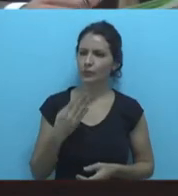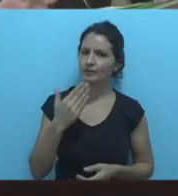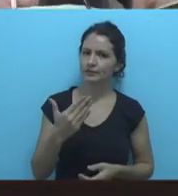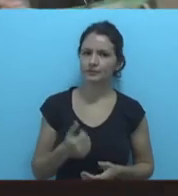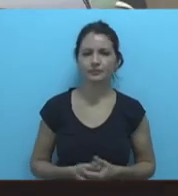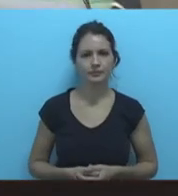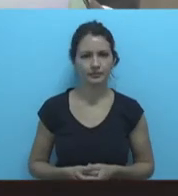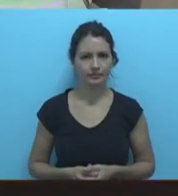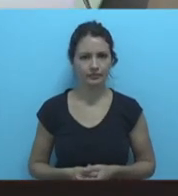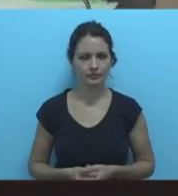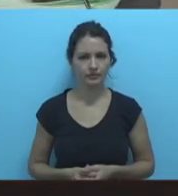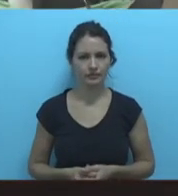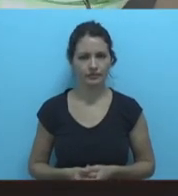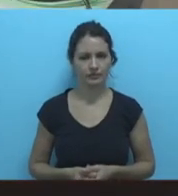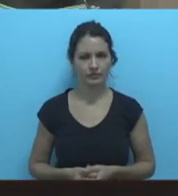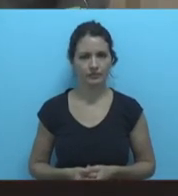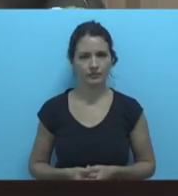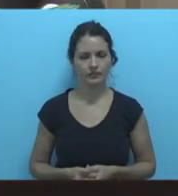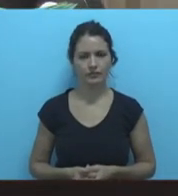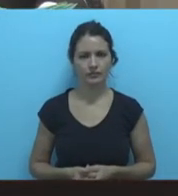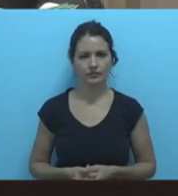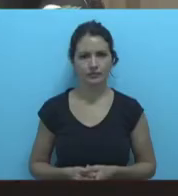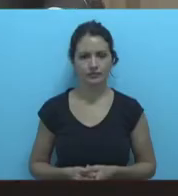Gracias, diputado. Diputada Matilde Bruera.